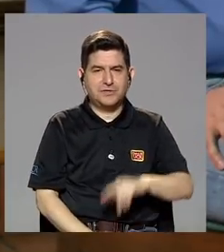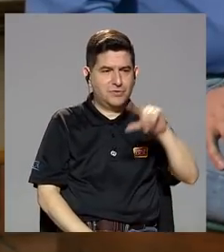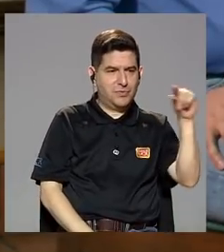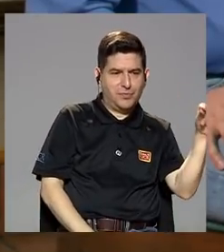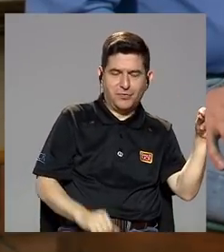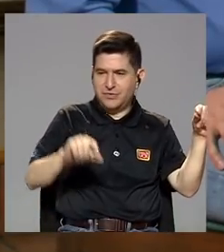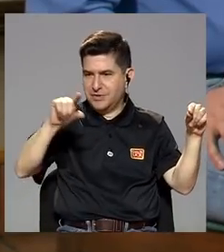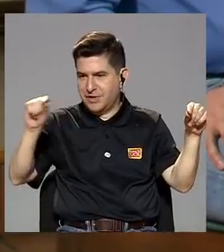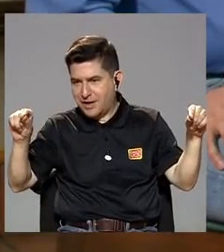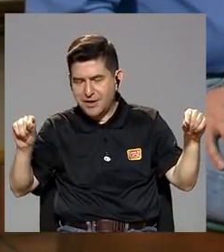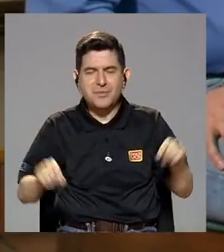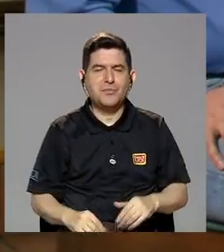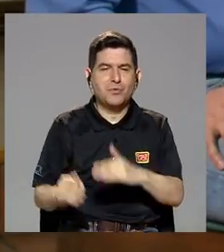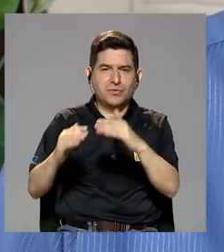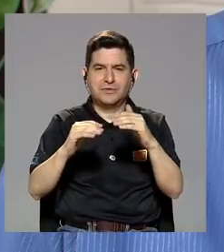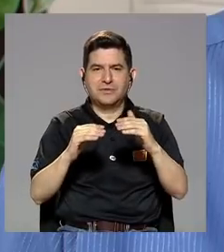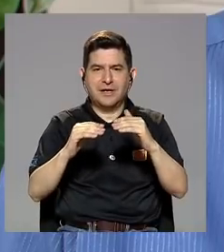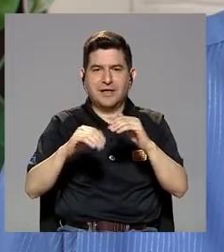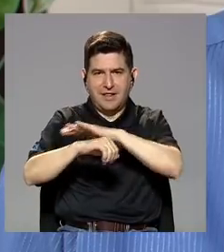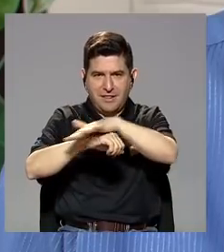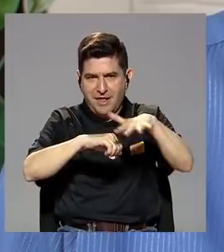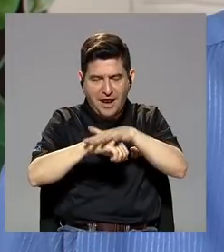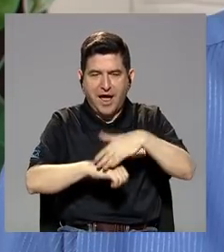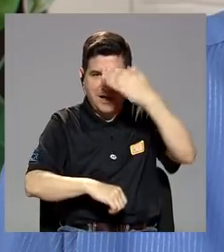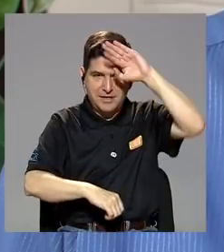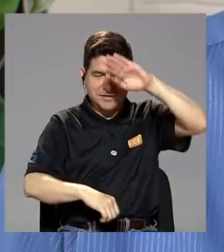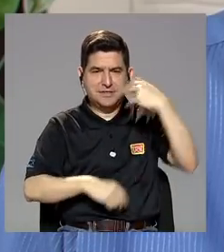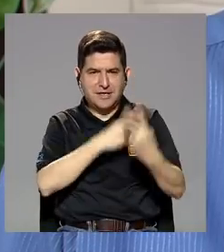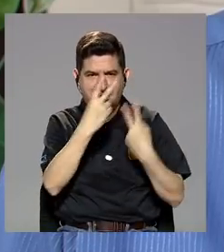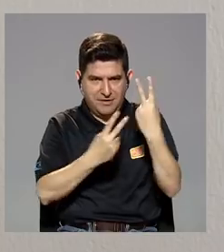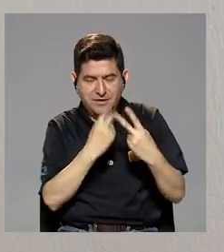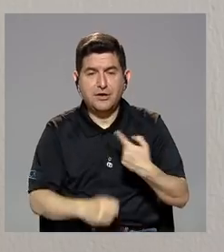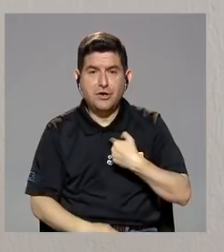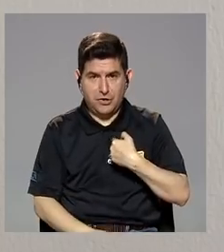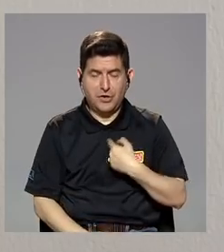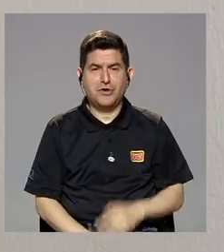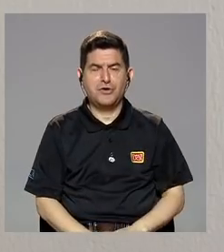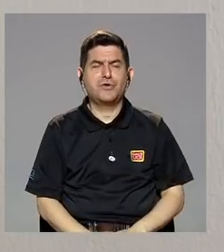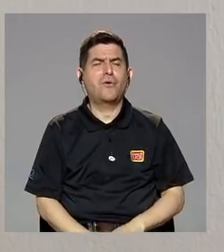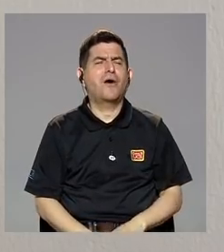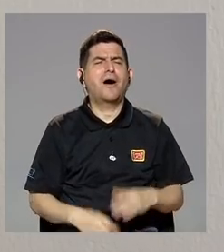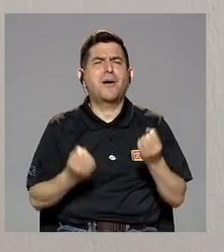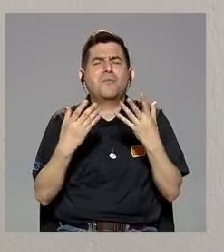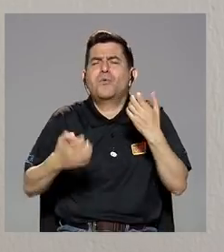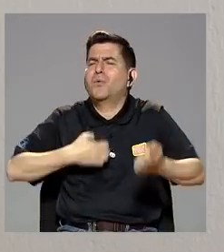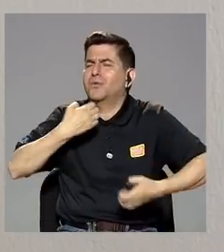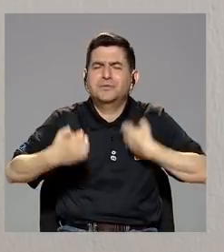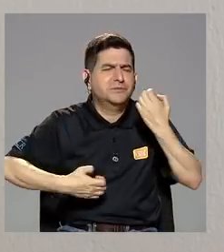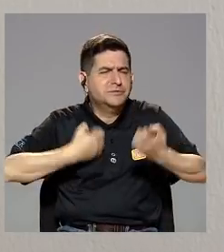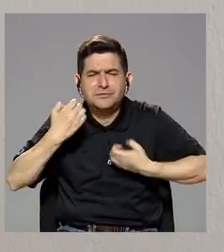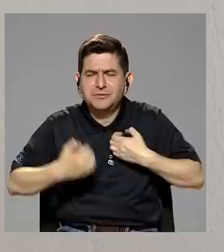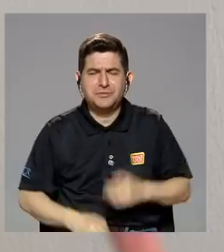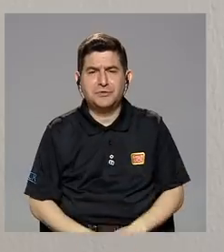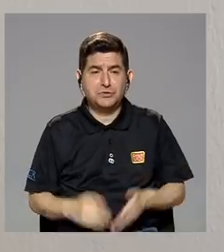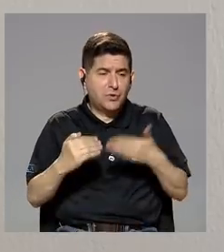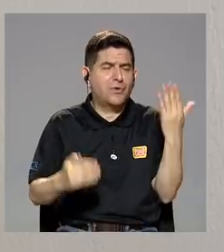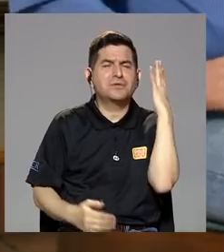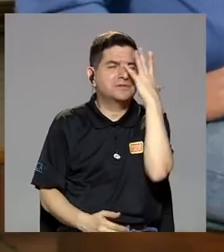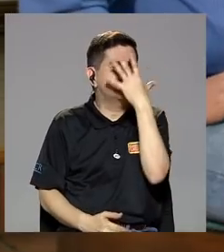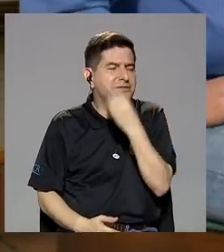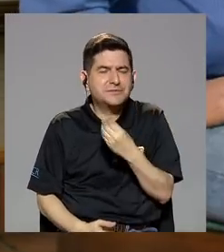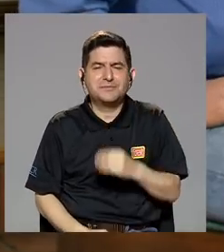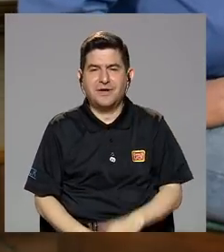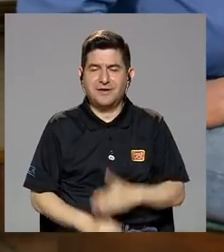de la isla de cuba y fue como te digo una estancia llena de emoción de de cosas muy